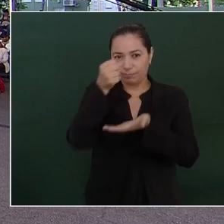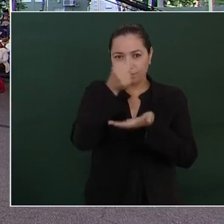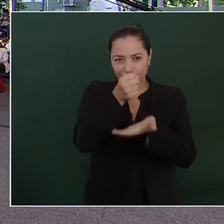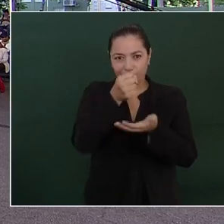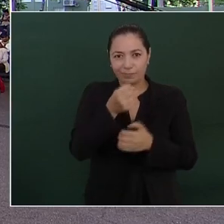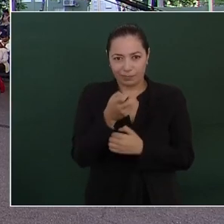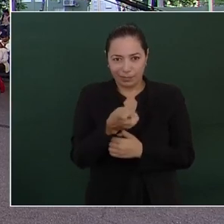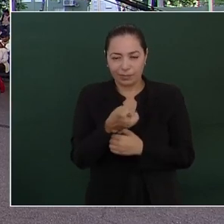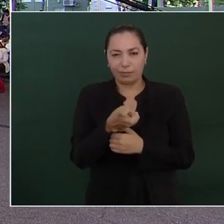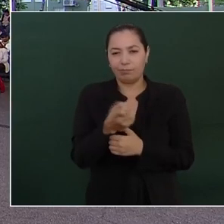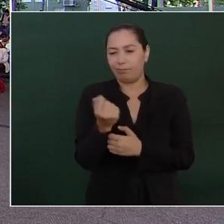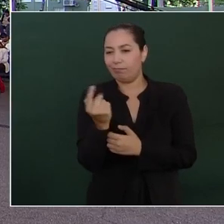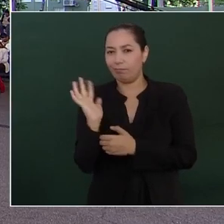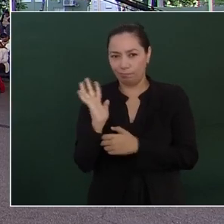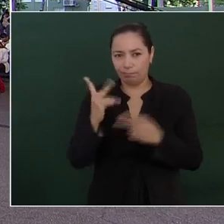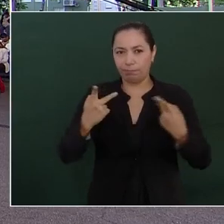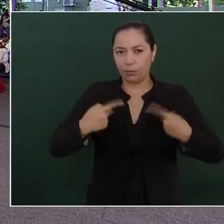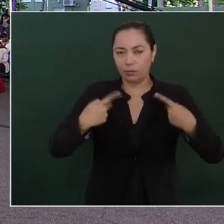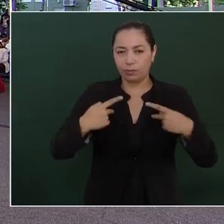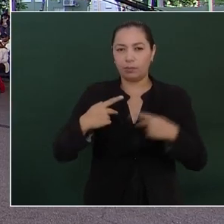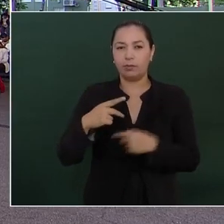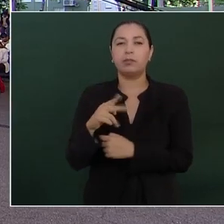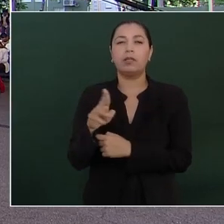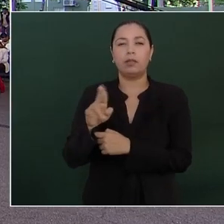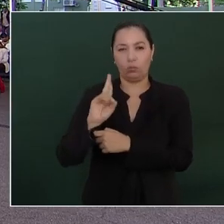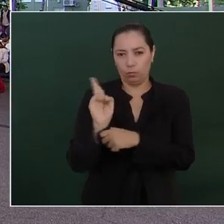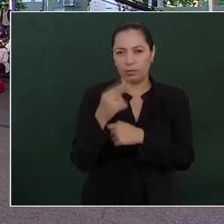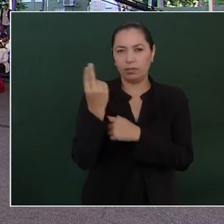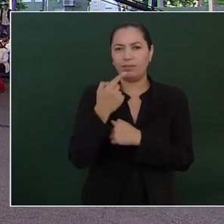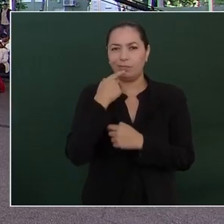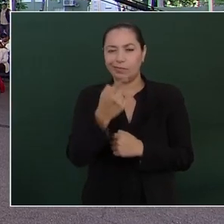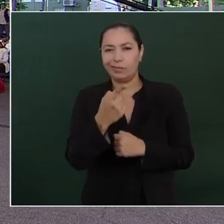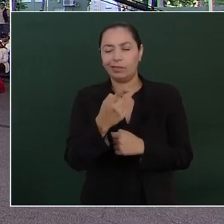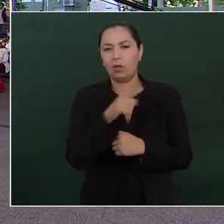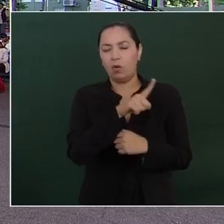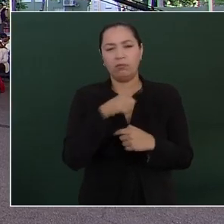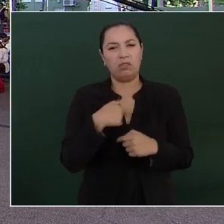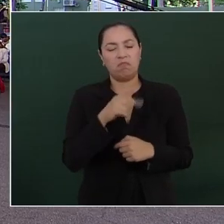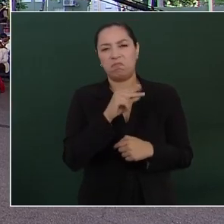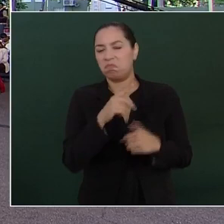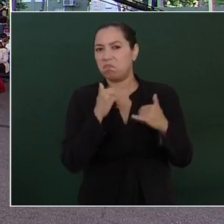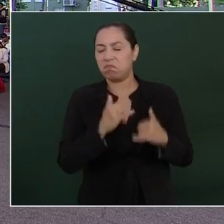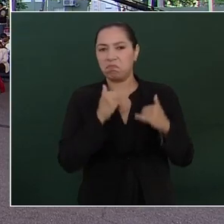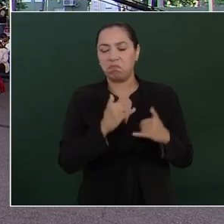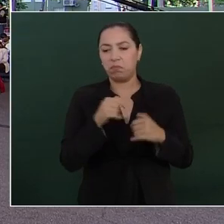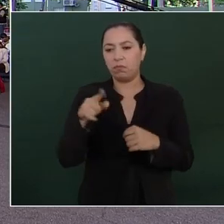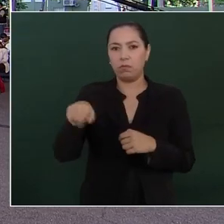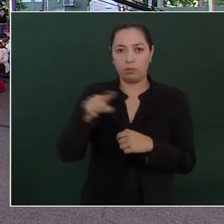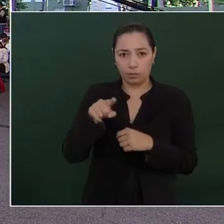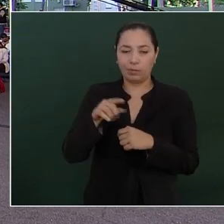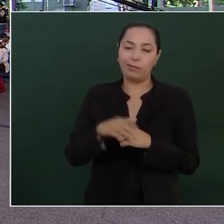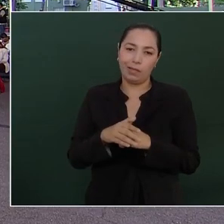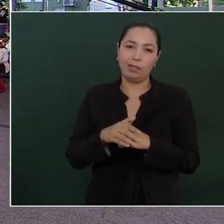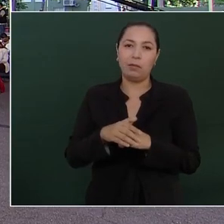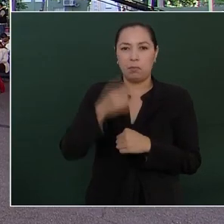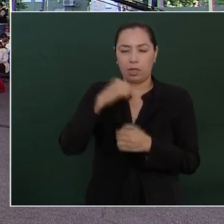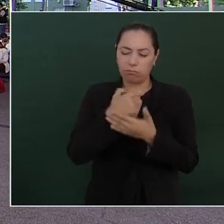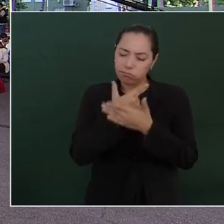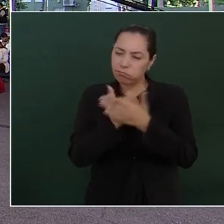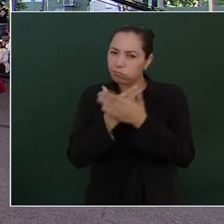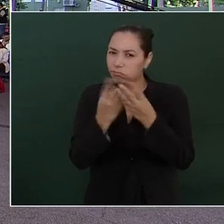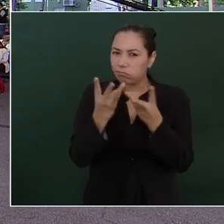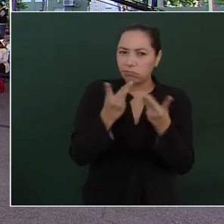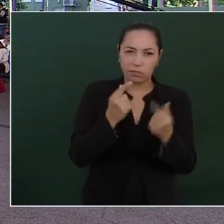propias autoridades de la universidad se han negado a que la Auditoría Superior del Estado pueda hacerles una auditoría a